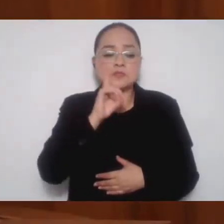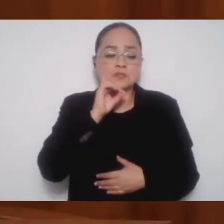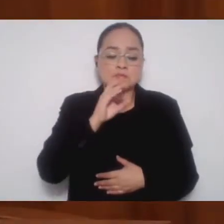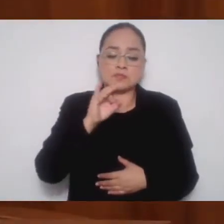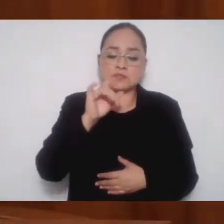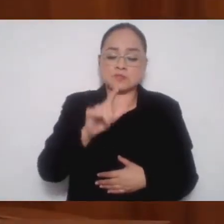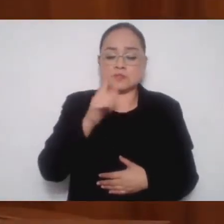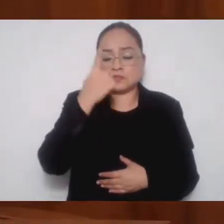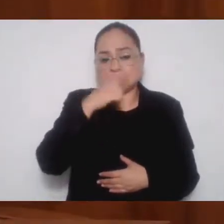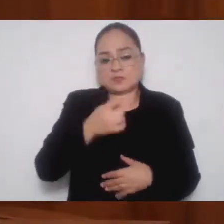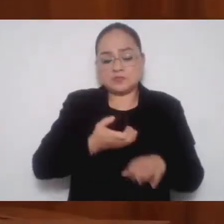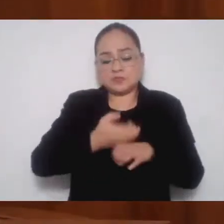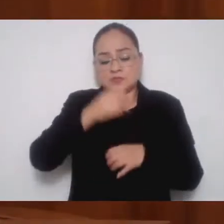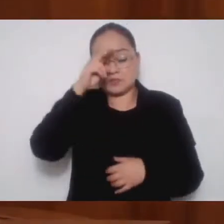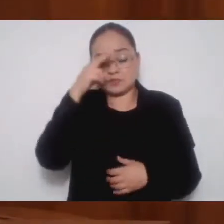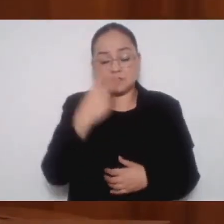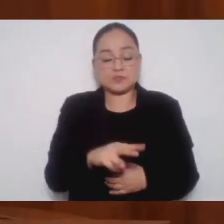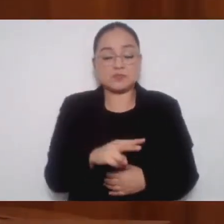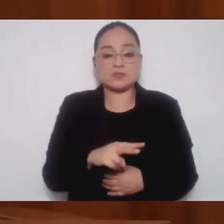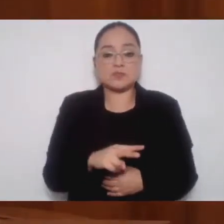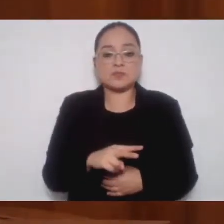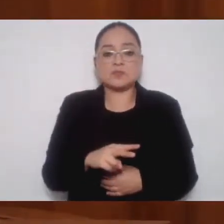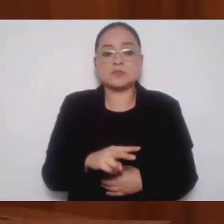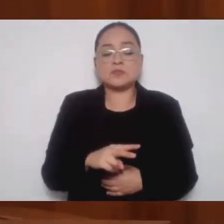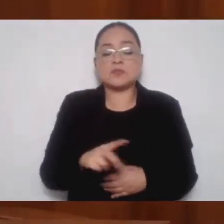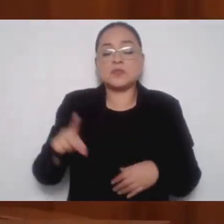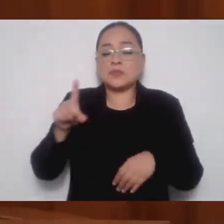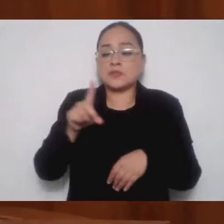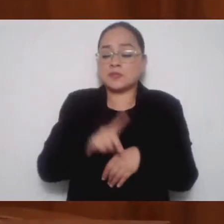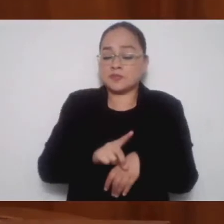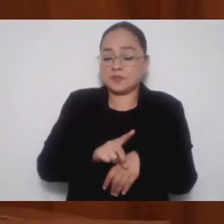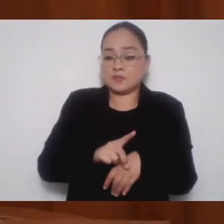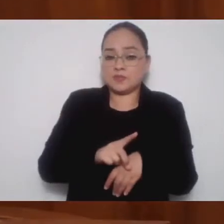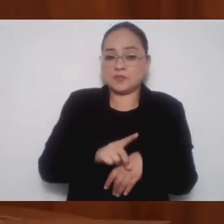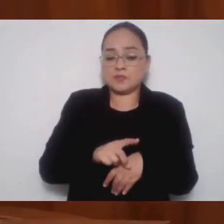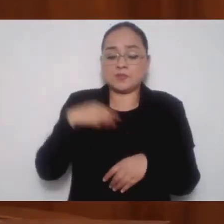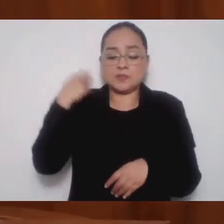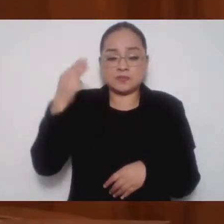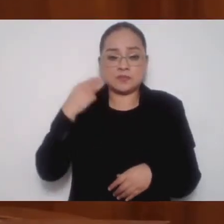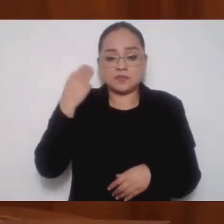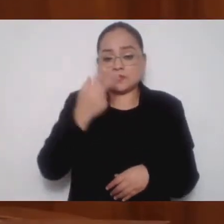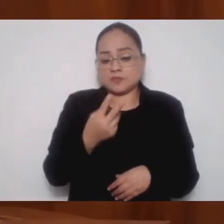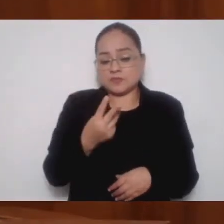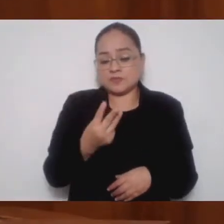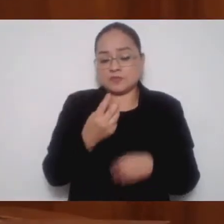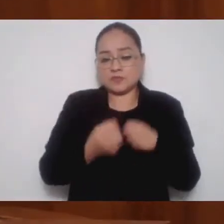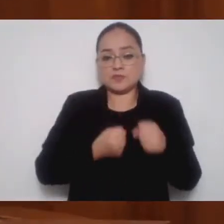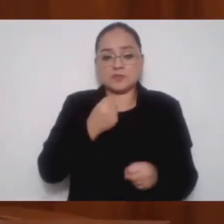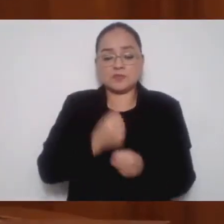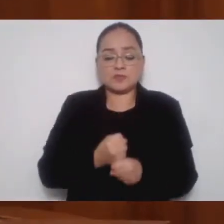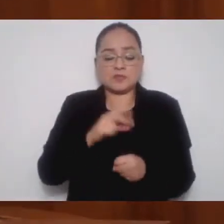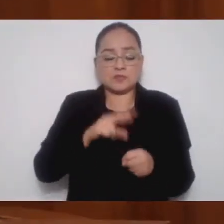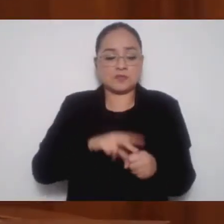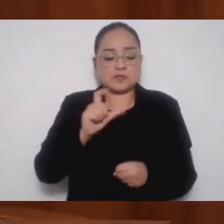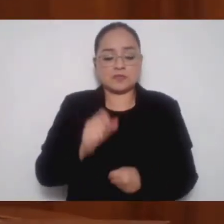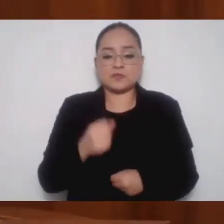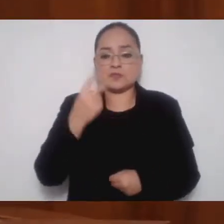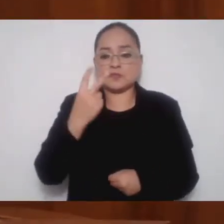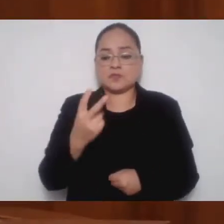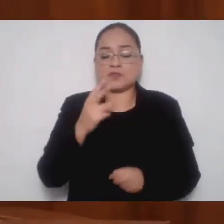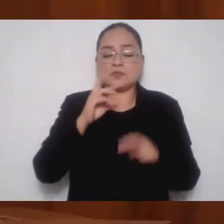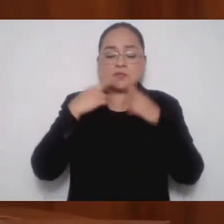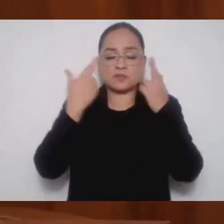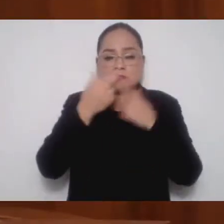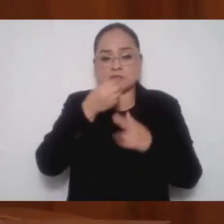general de justicia del Estado de México, en sesión celebrada el 3 de marzo del año en curso, la